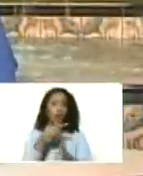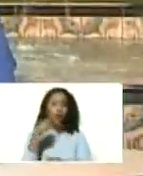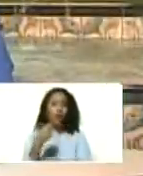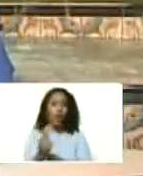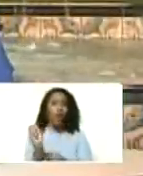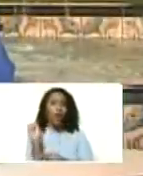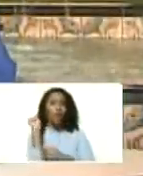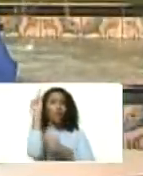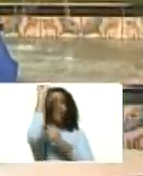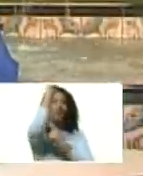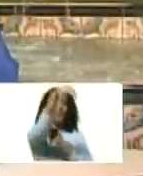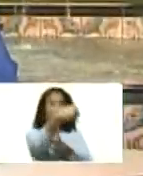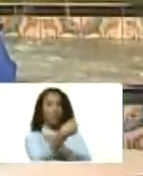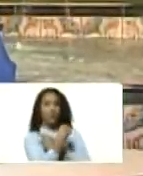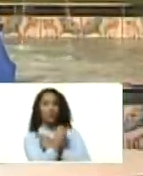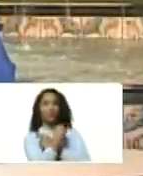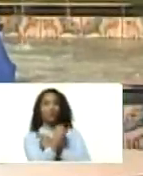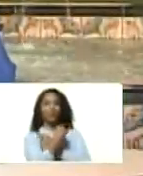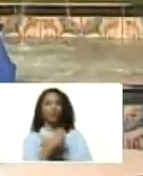regresa